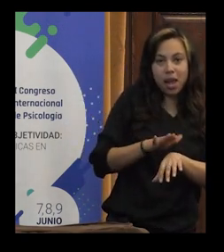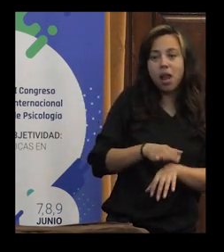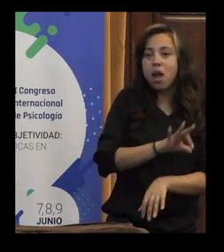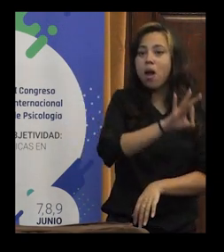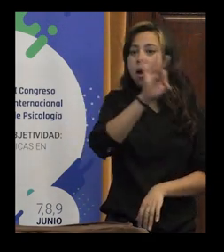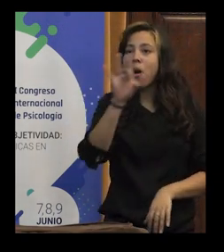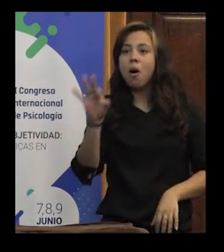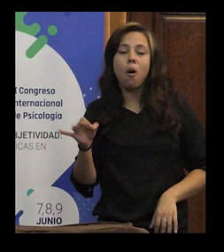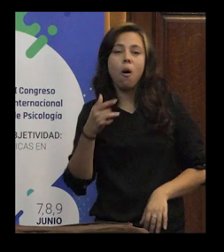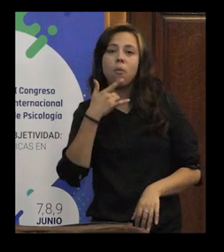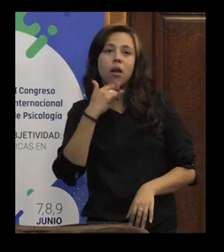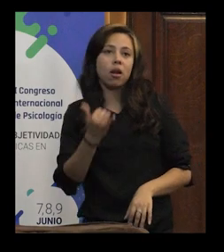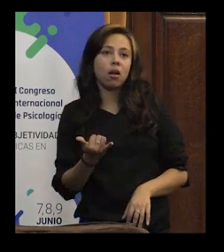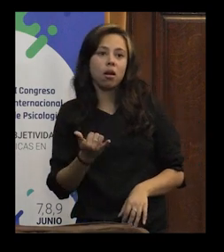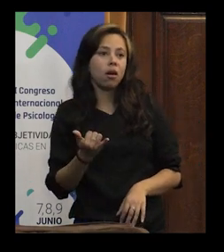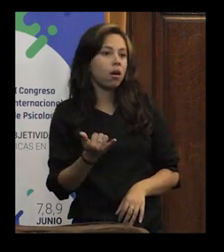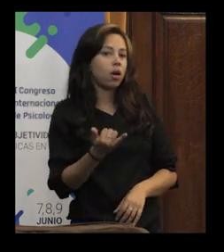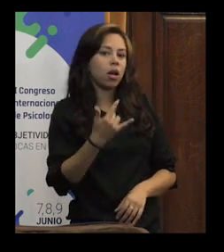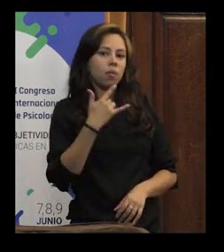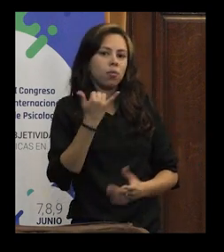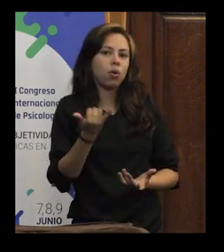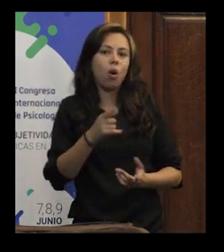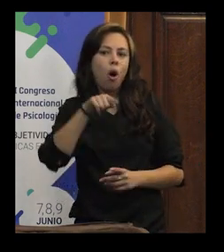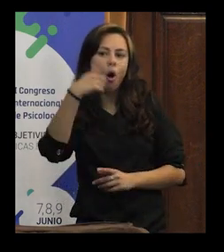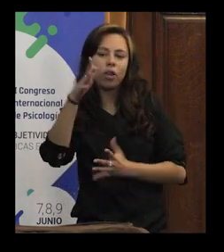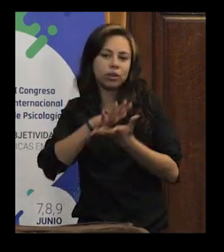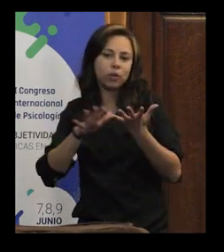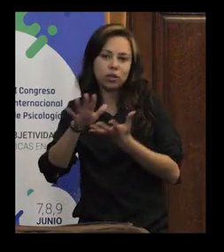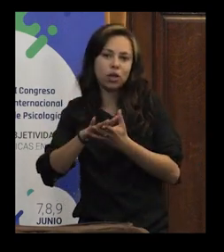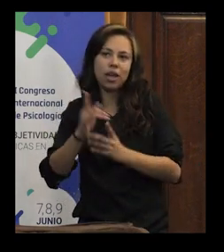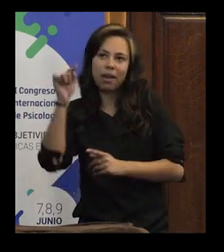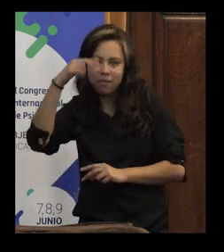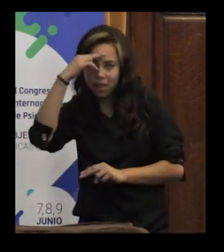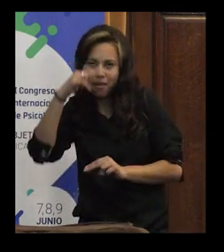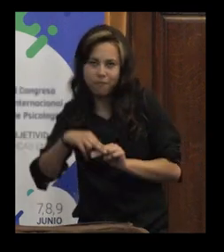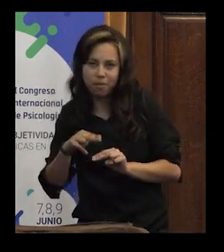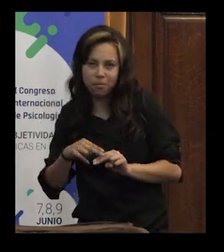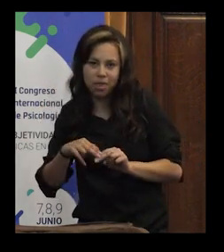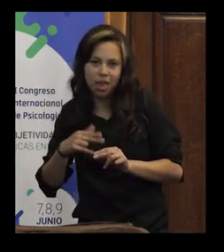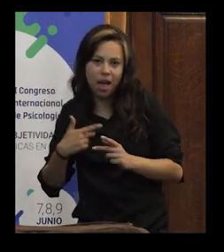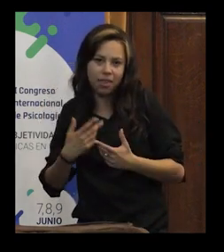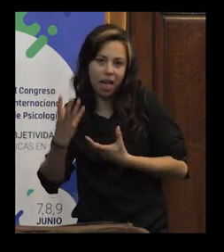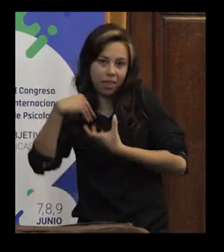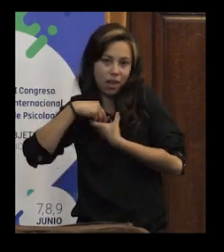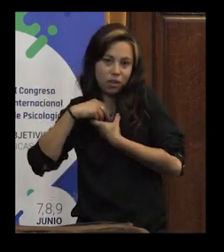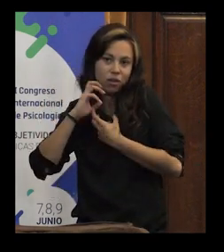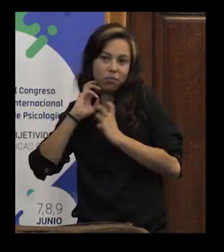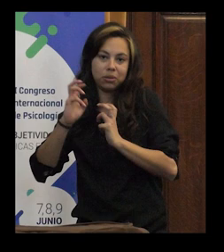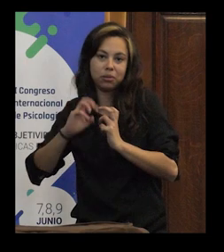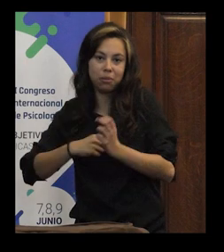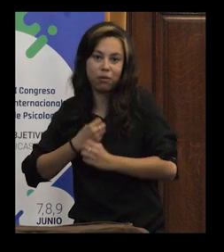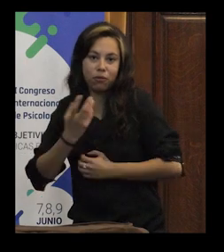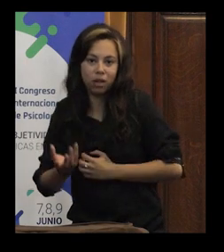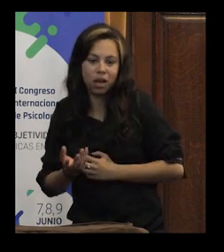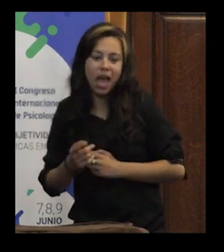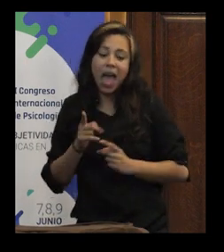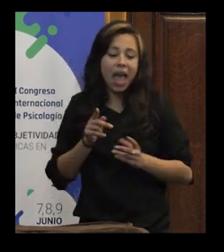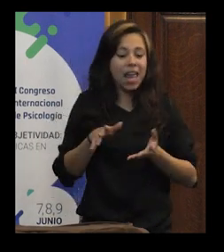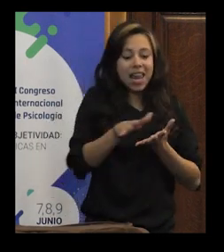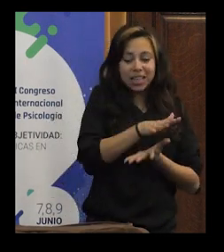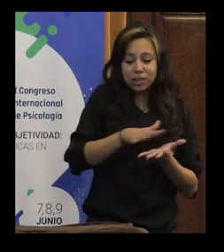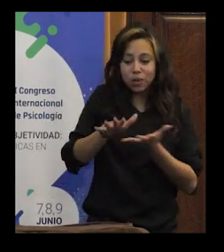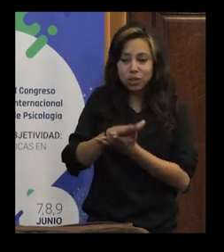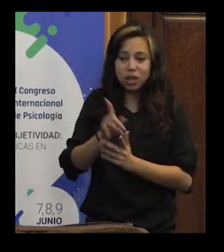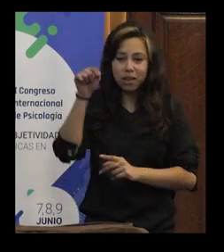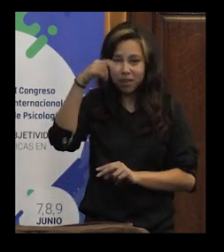de alergias o la hipertensión. En ambos casos, se necesitan cambios en el estilo de